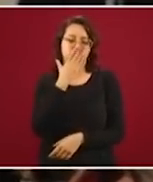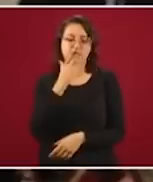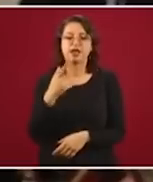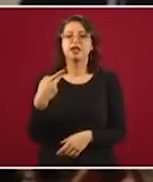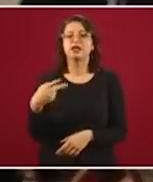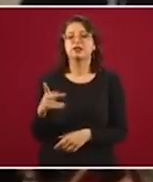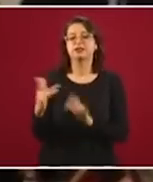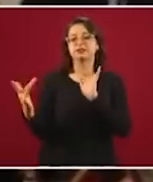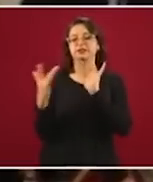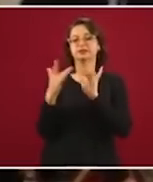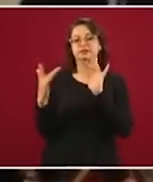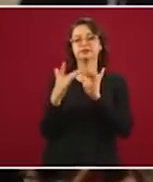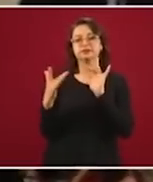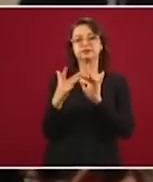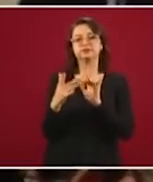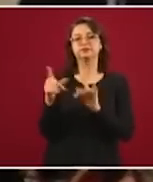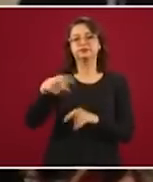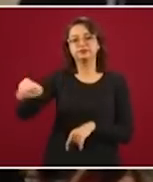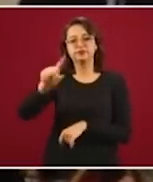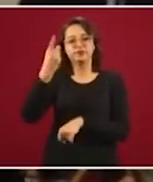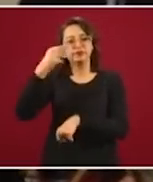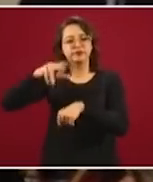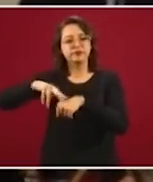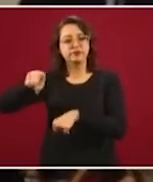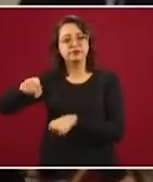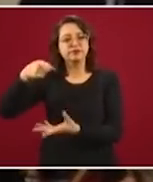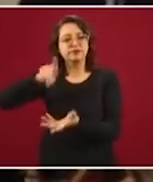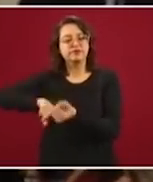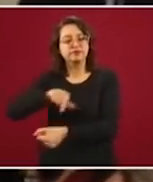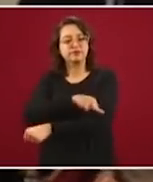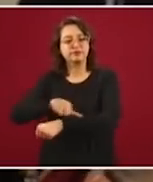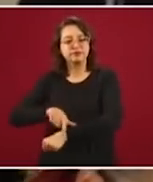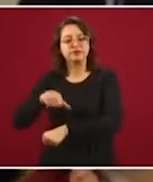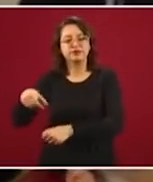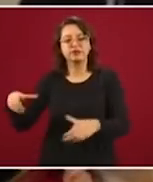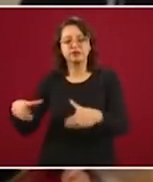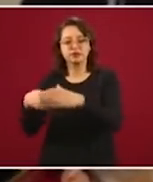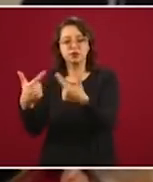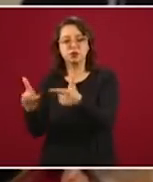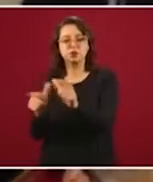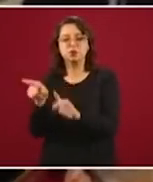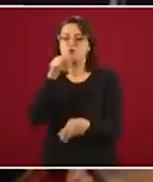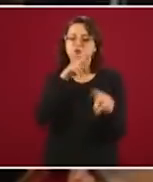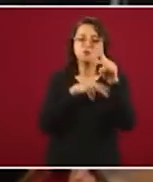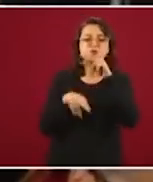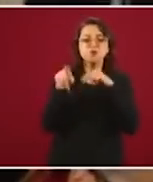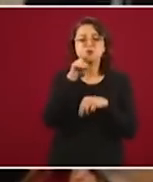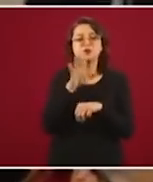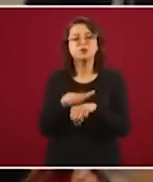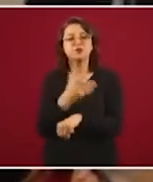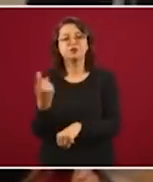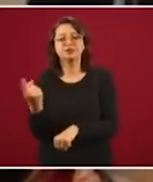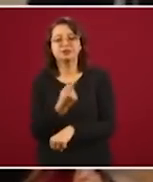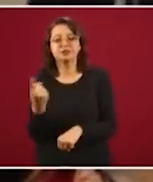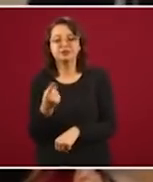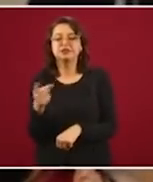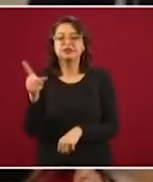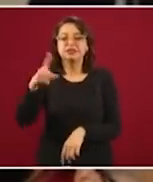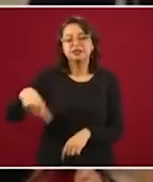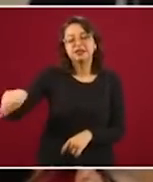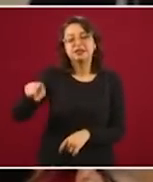Me contactaron los directivos de la liga un tanto inquietos porque han estado